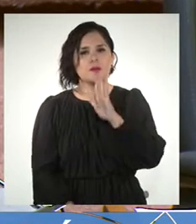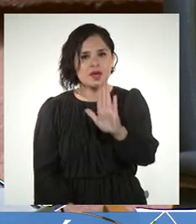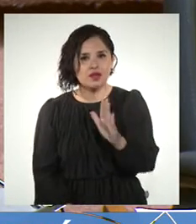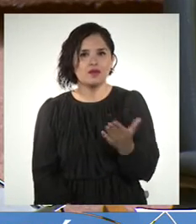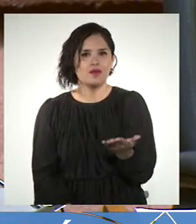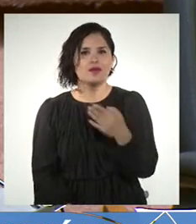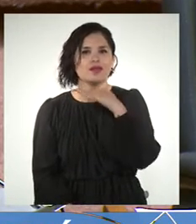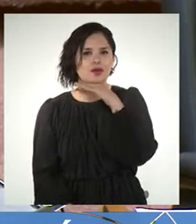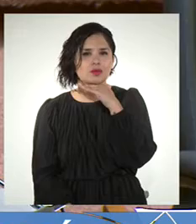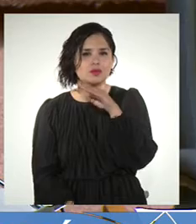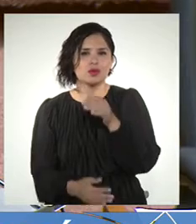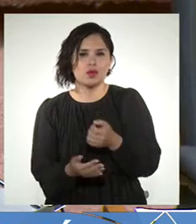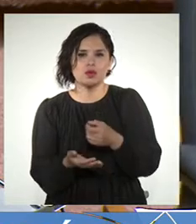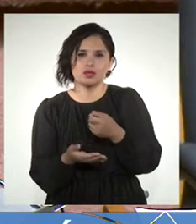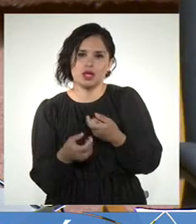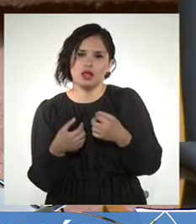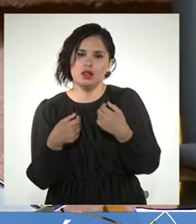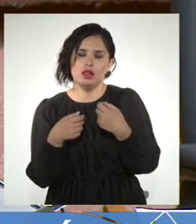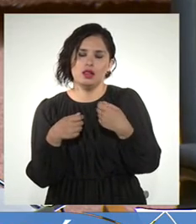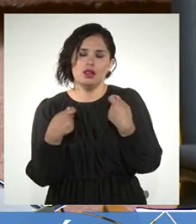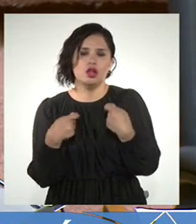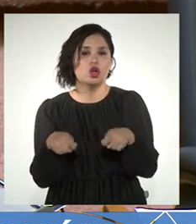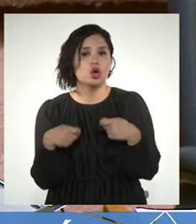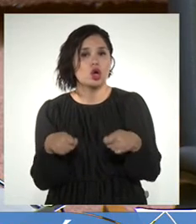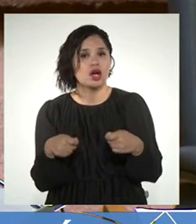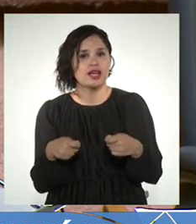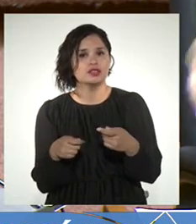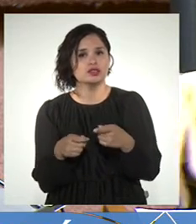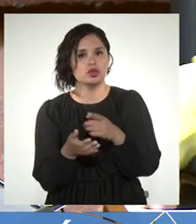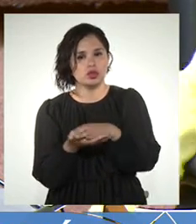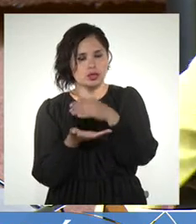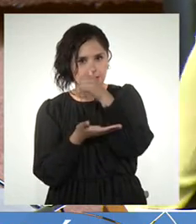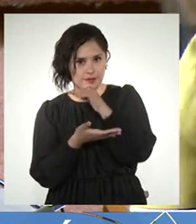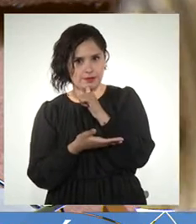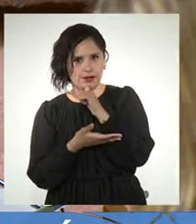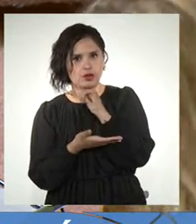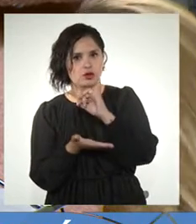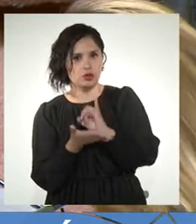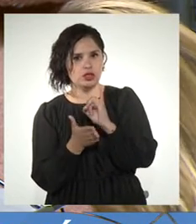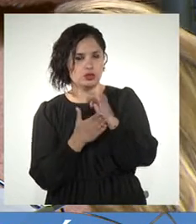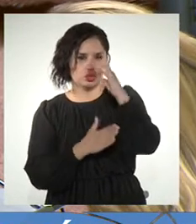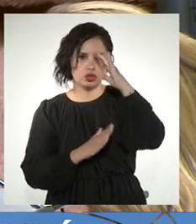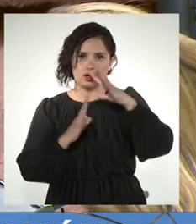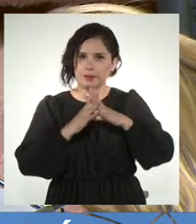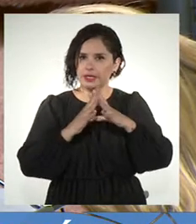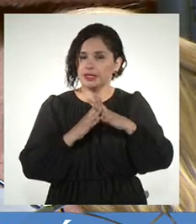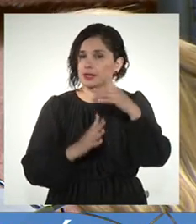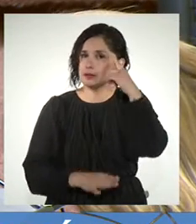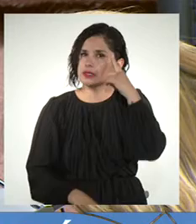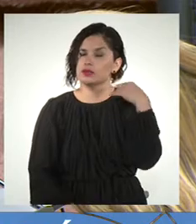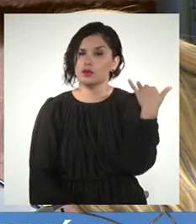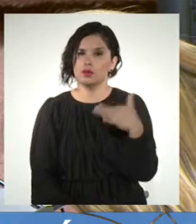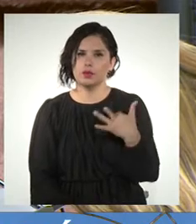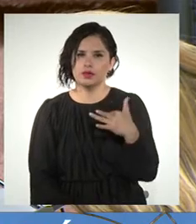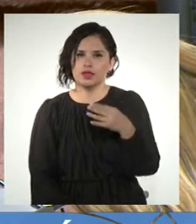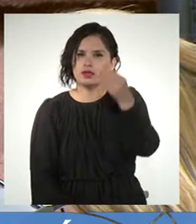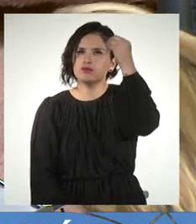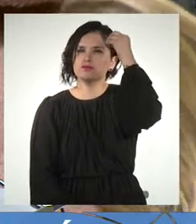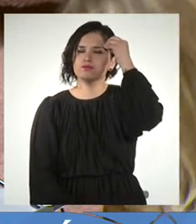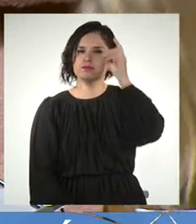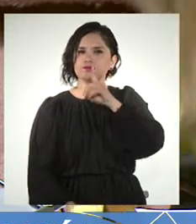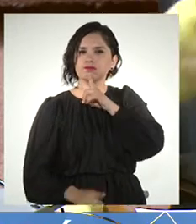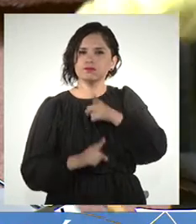gastos reservados por instituciones militares y me parece importante, presidente, remitirnos al texto